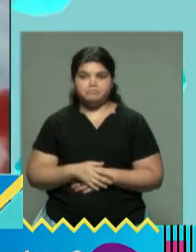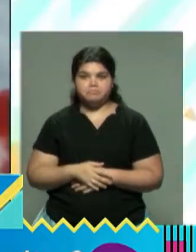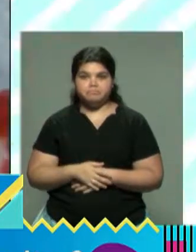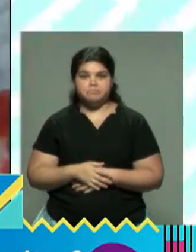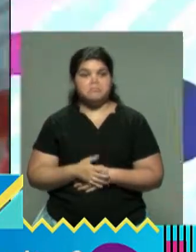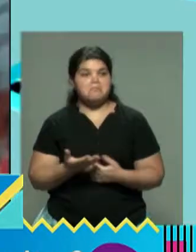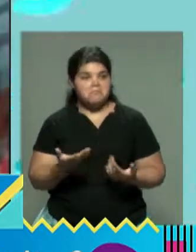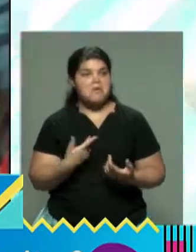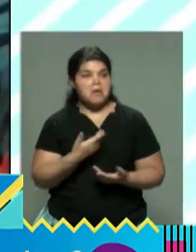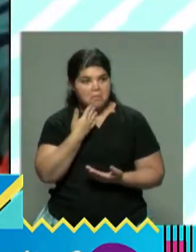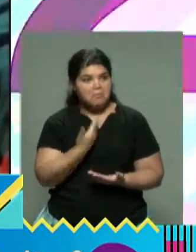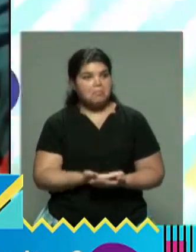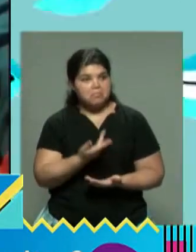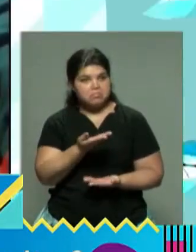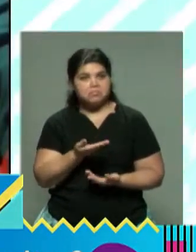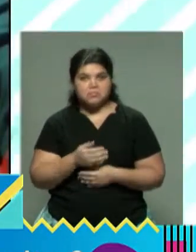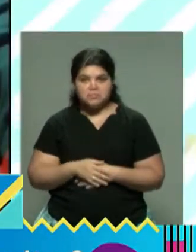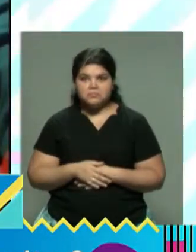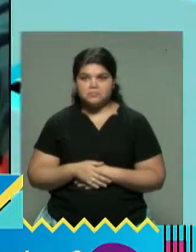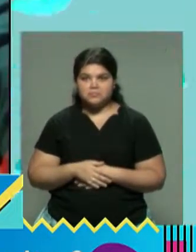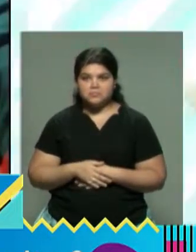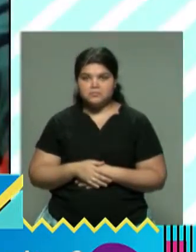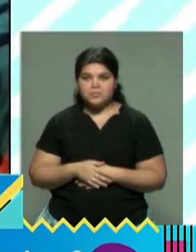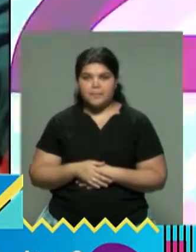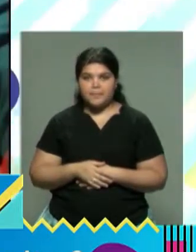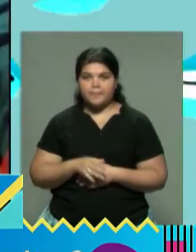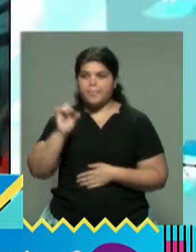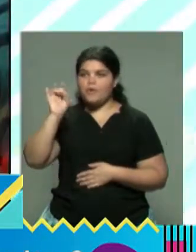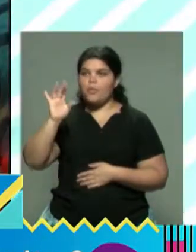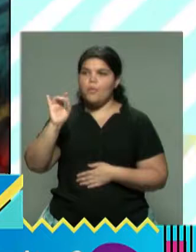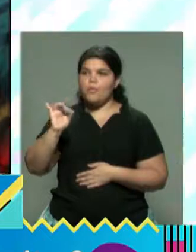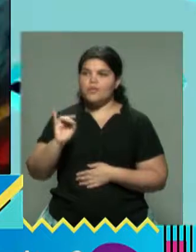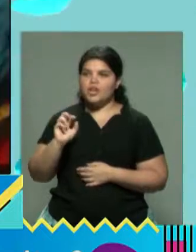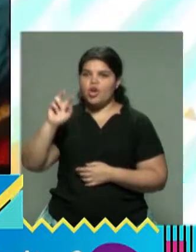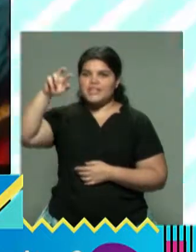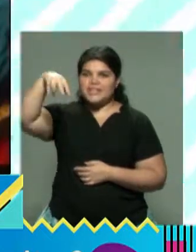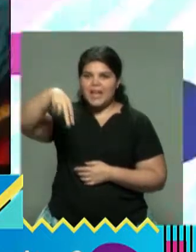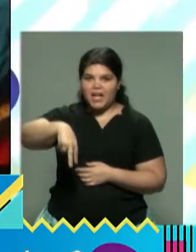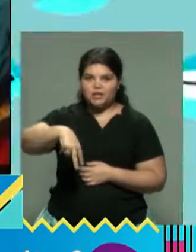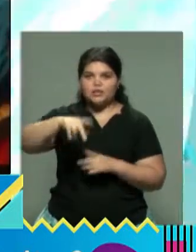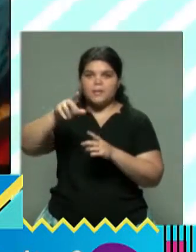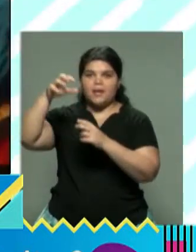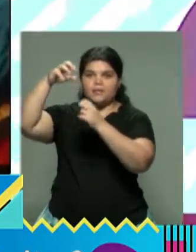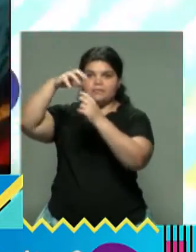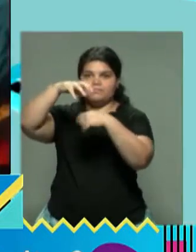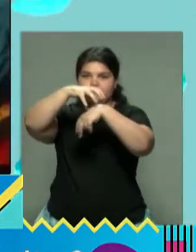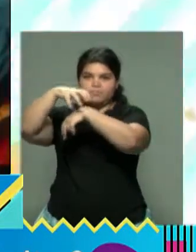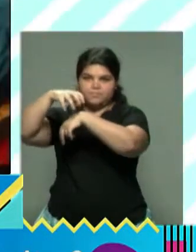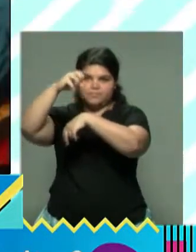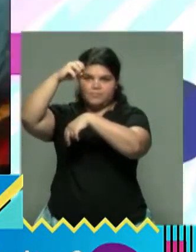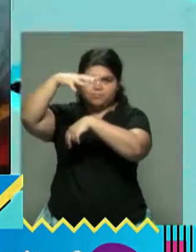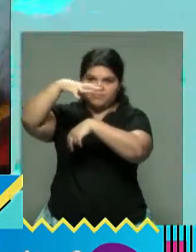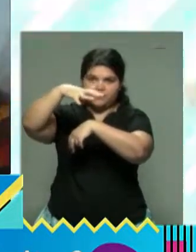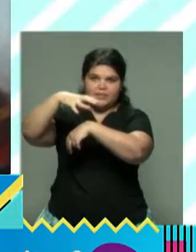no solamente, exactamente. No solamente es disfrutar del salto, sino que conocer el paracaídas, que tienen uno la